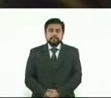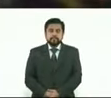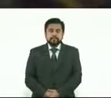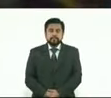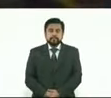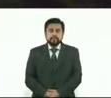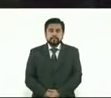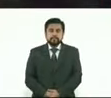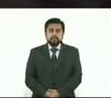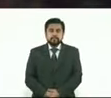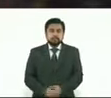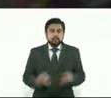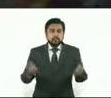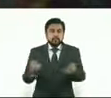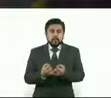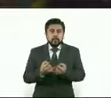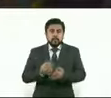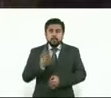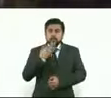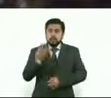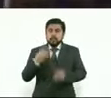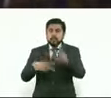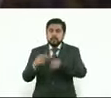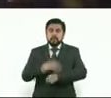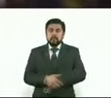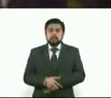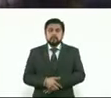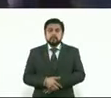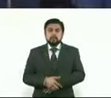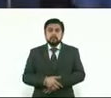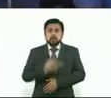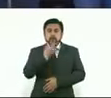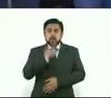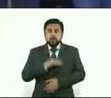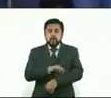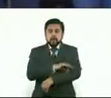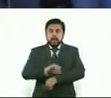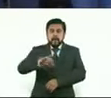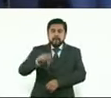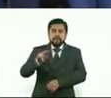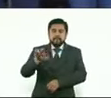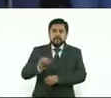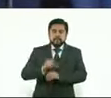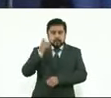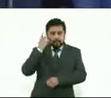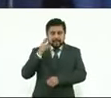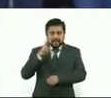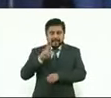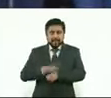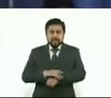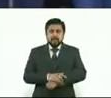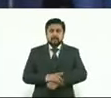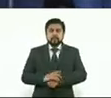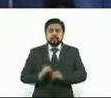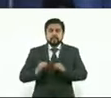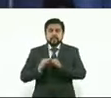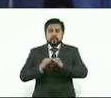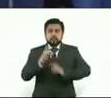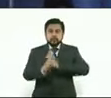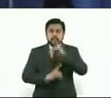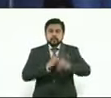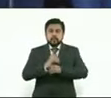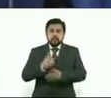Recibimos también con mucho gusto al arquitecto Javier Ariel Hidalgo Ponce, director general de Indeporte Ciudad de